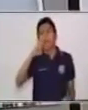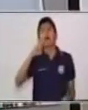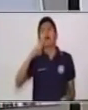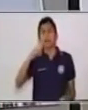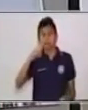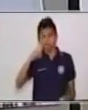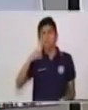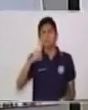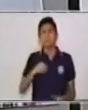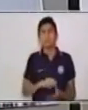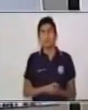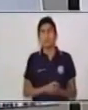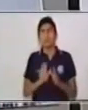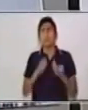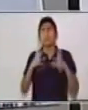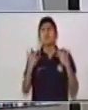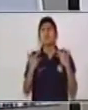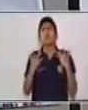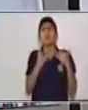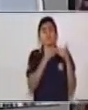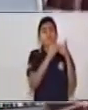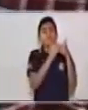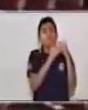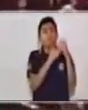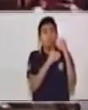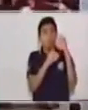Terminar como un sub. Y todo lo demás va a ser un